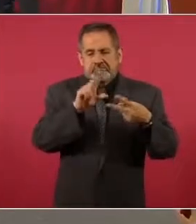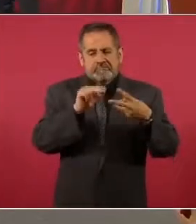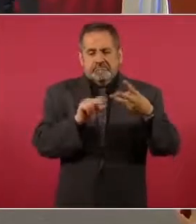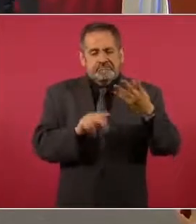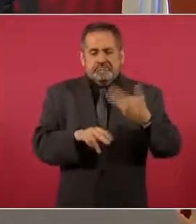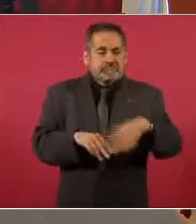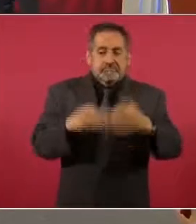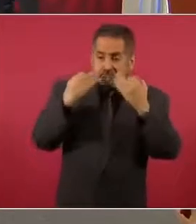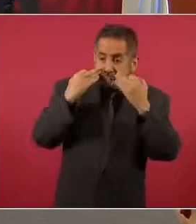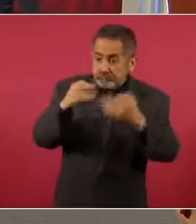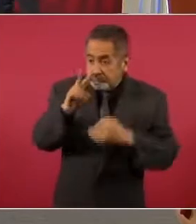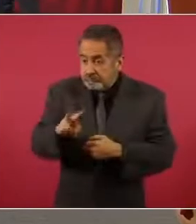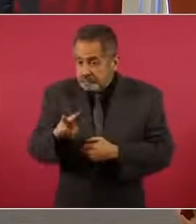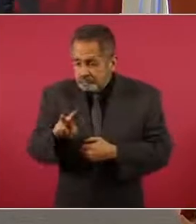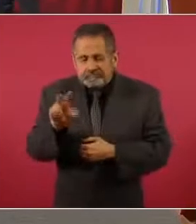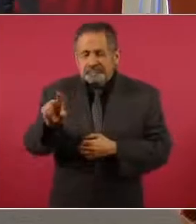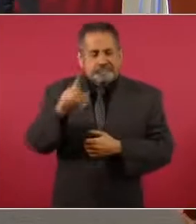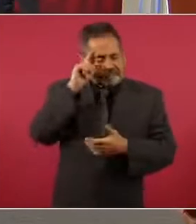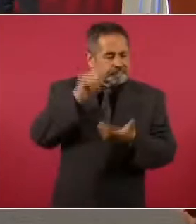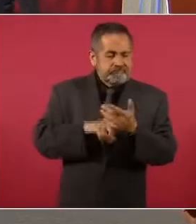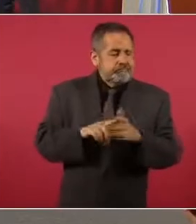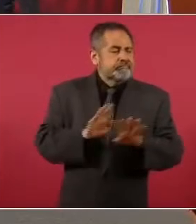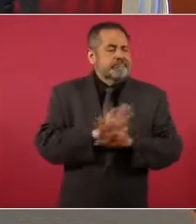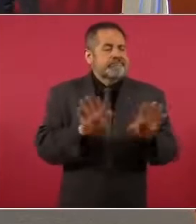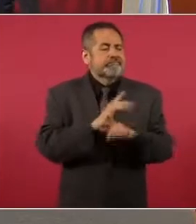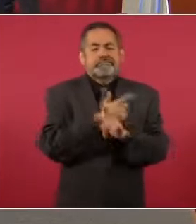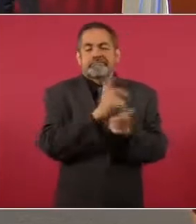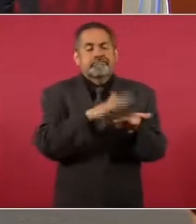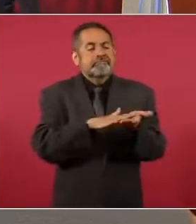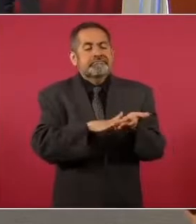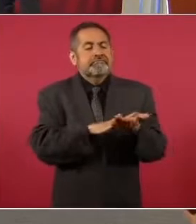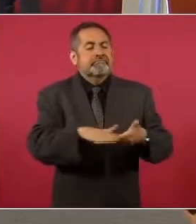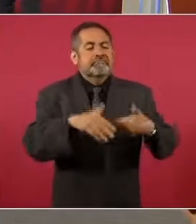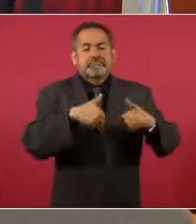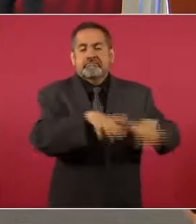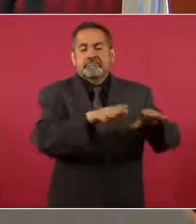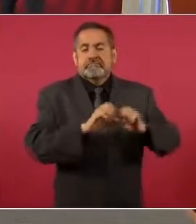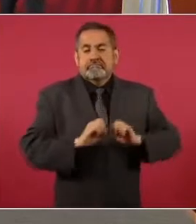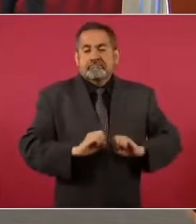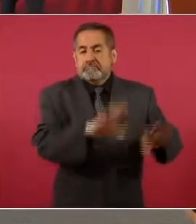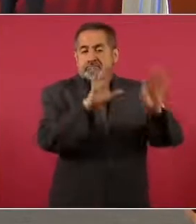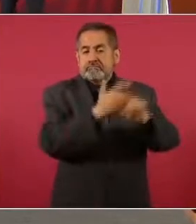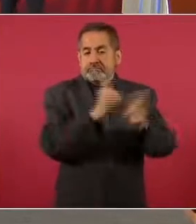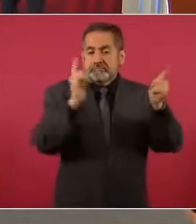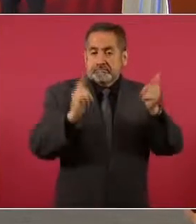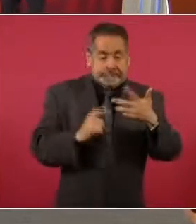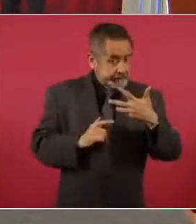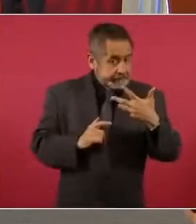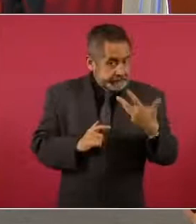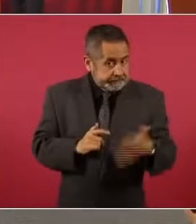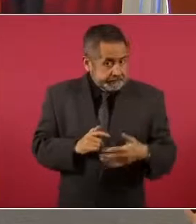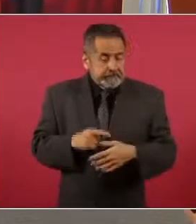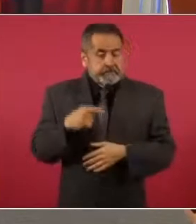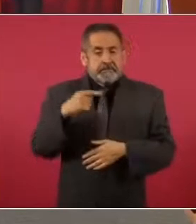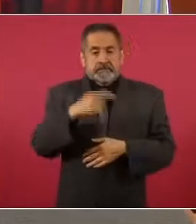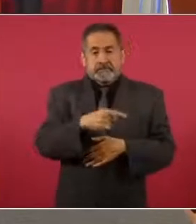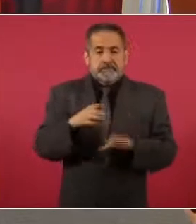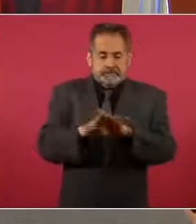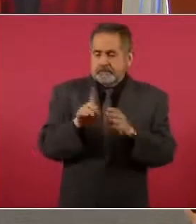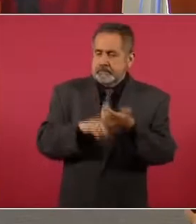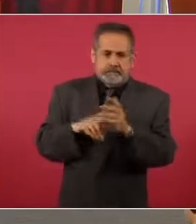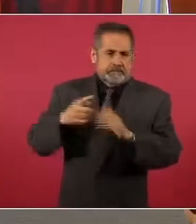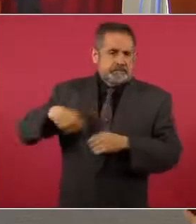testigos, hasta que finalmente fue absuelta y por este último caso se genera